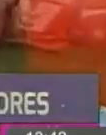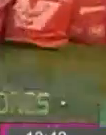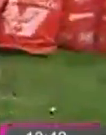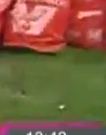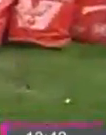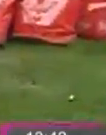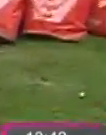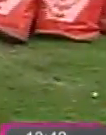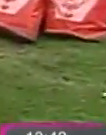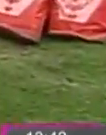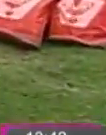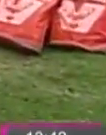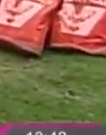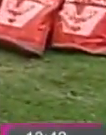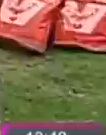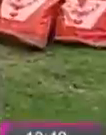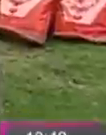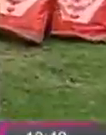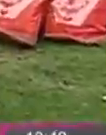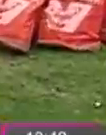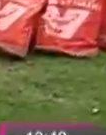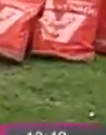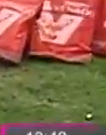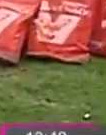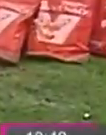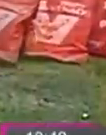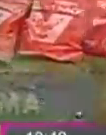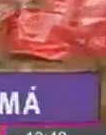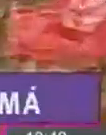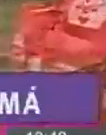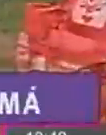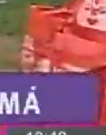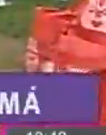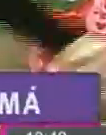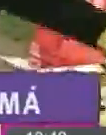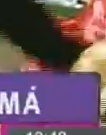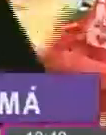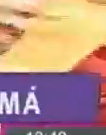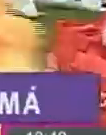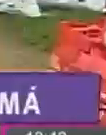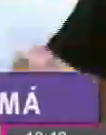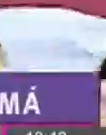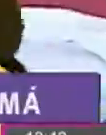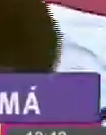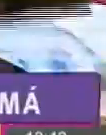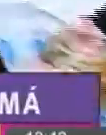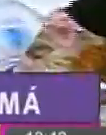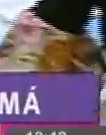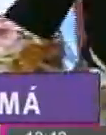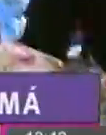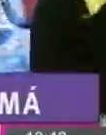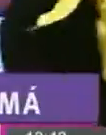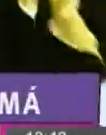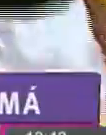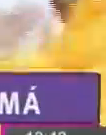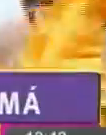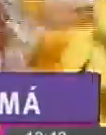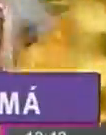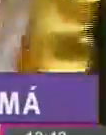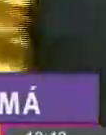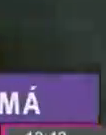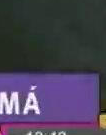estarás. ¡Bailemos! ¡Vamos! ¡Dale! ¡Suelta la música, señor director! Amo tu modo de andar, segura